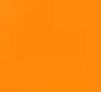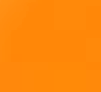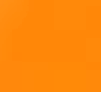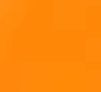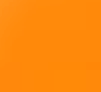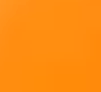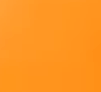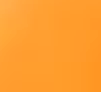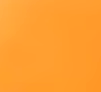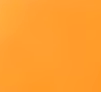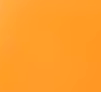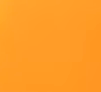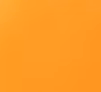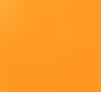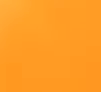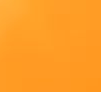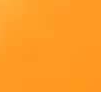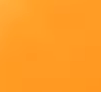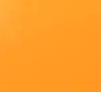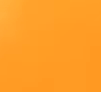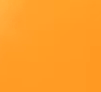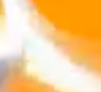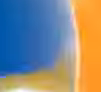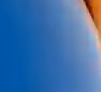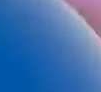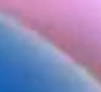Bienvenidos al sorteo Loto.